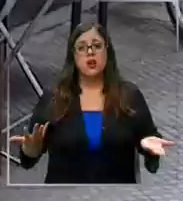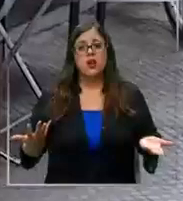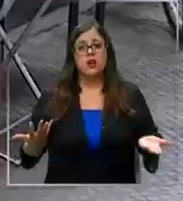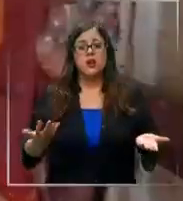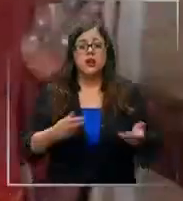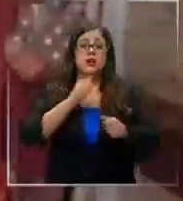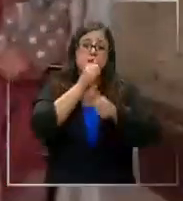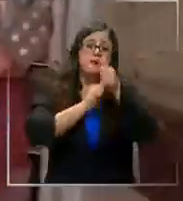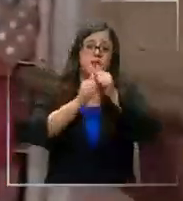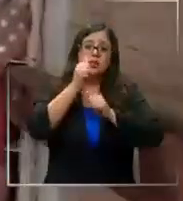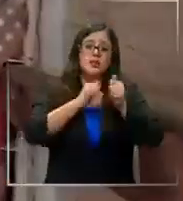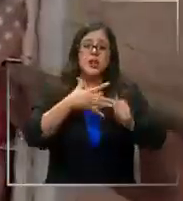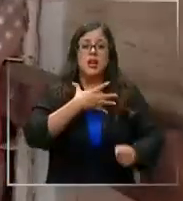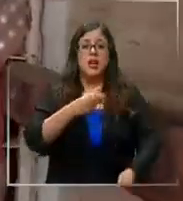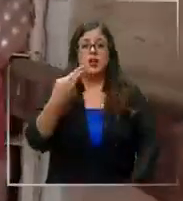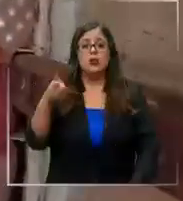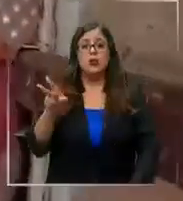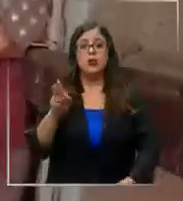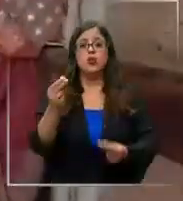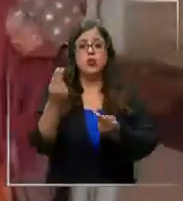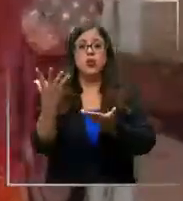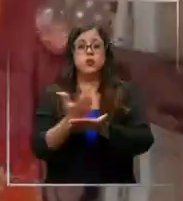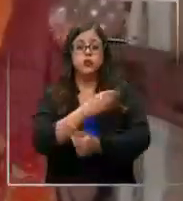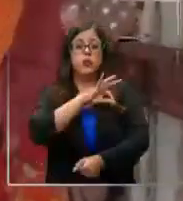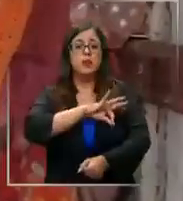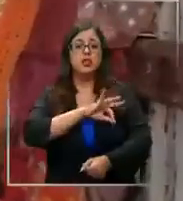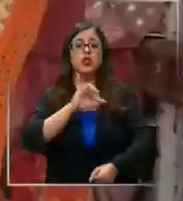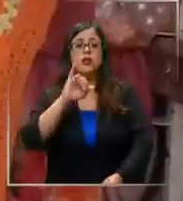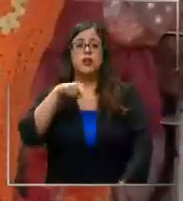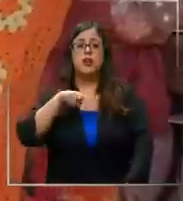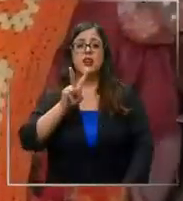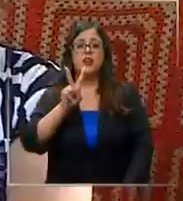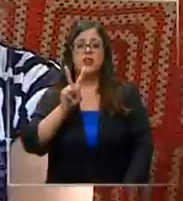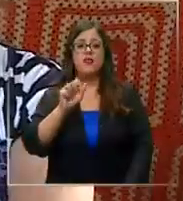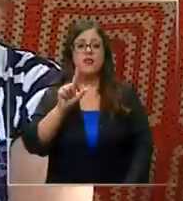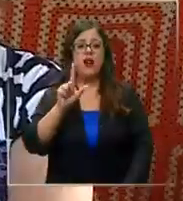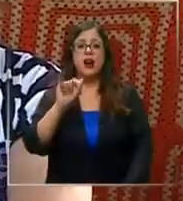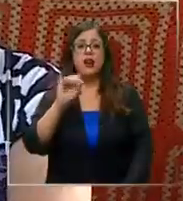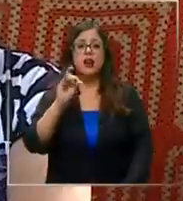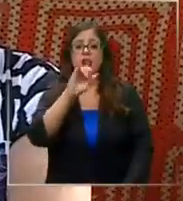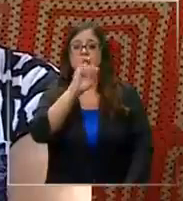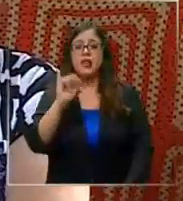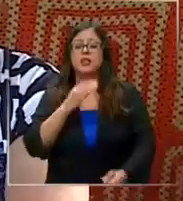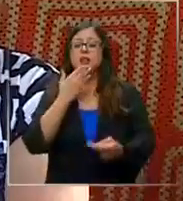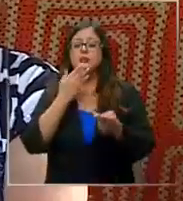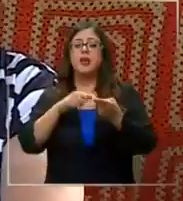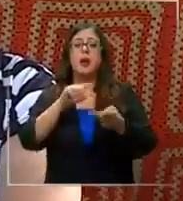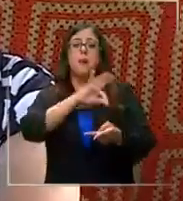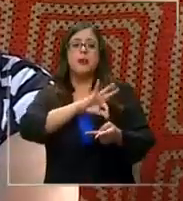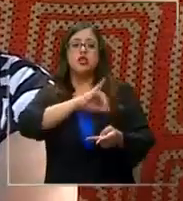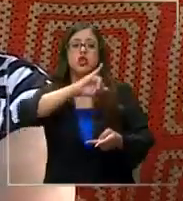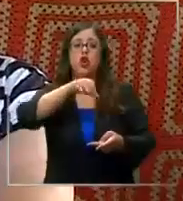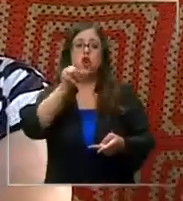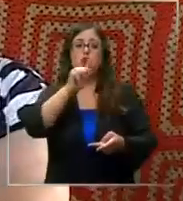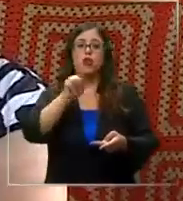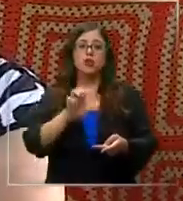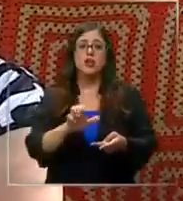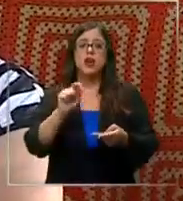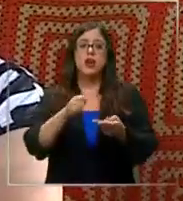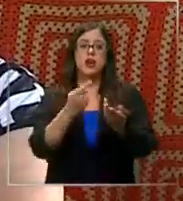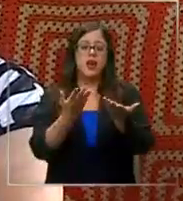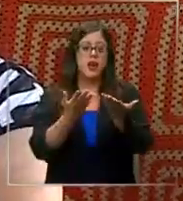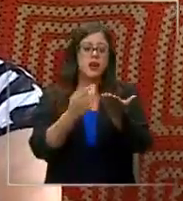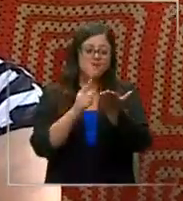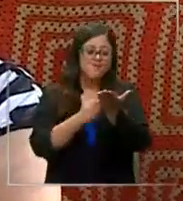Hay que tener paciencia. Su hijo recibe dinero de una pensión de invalidez. Ese monto lo suman a la pensión que recibe José. Contando